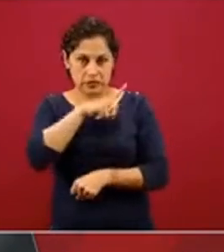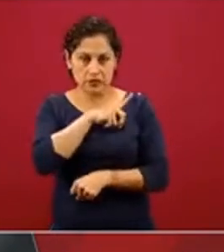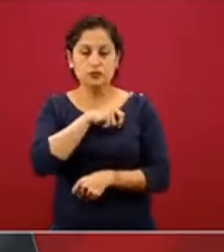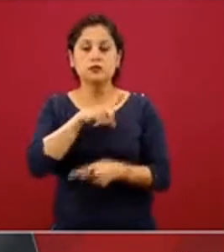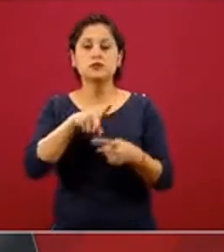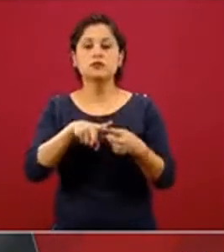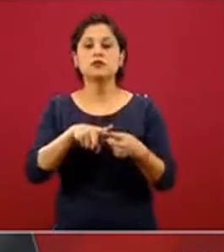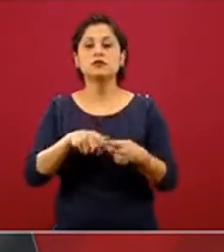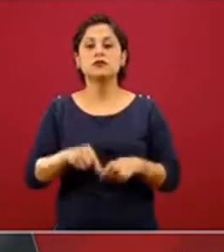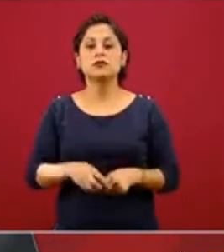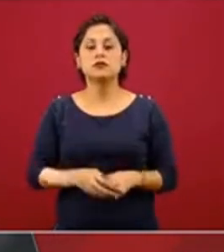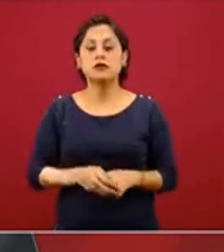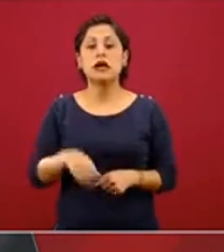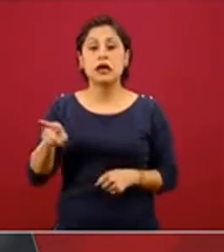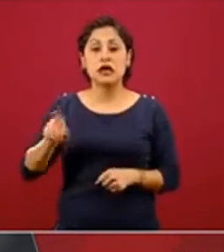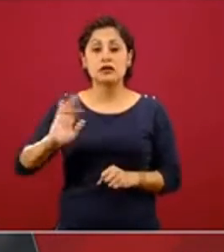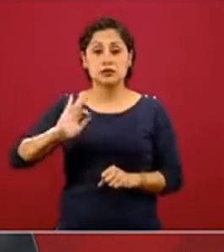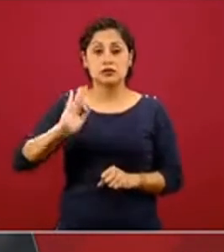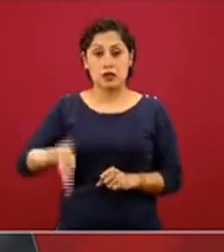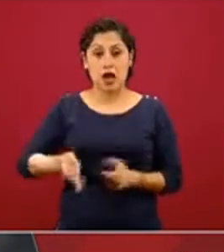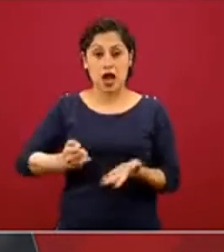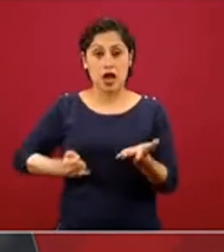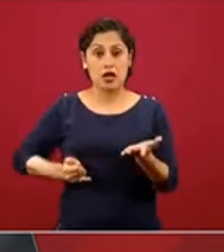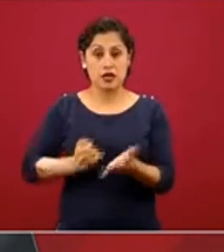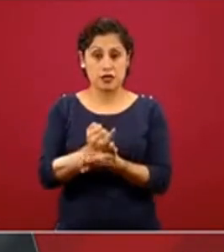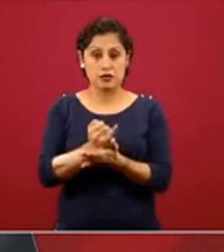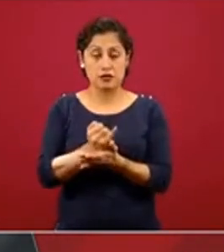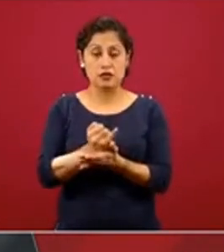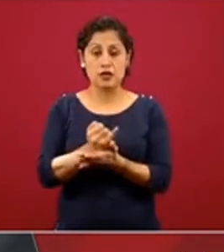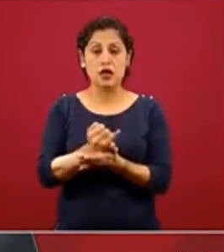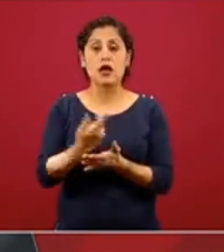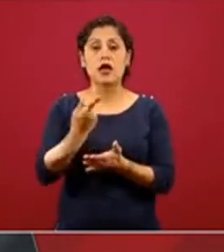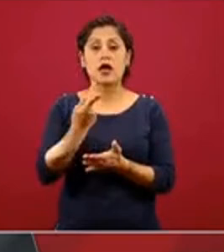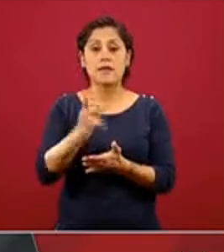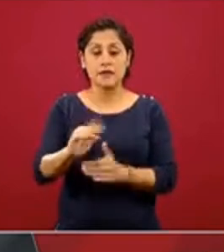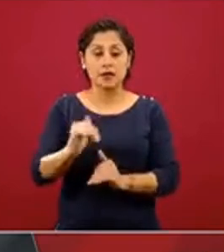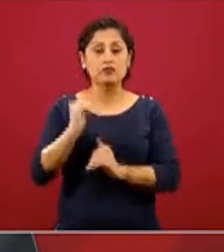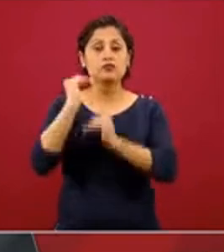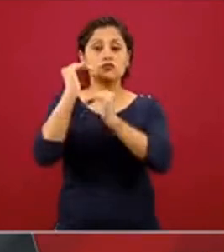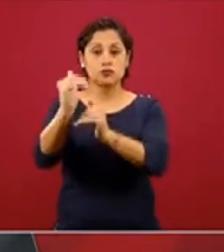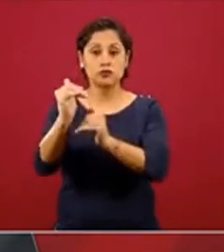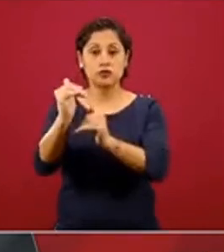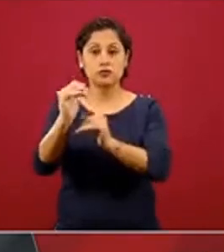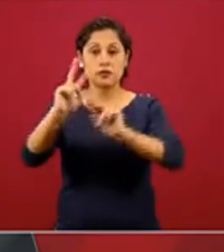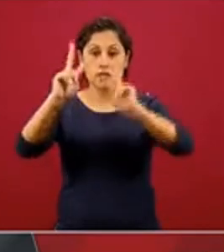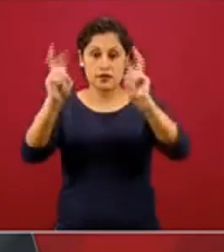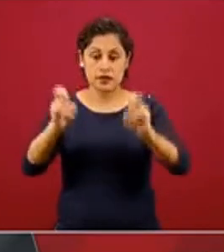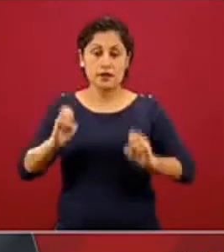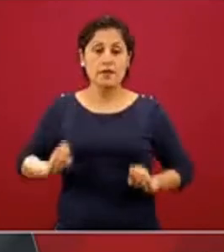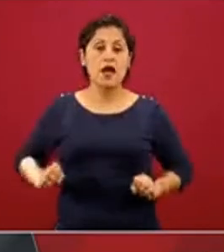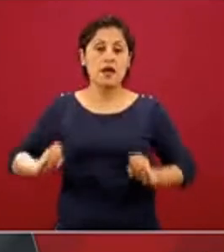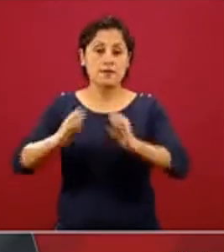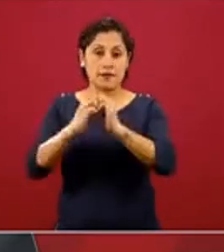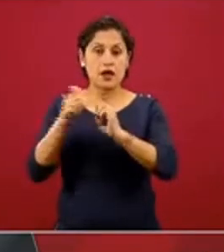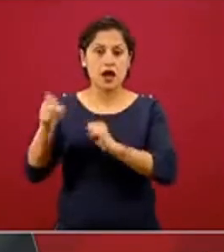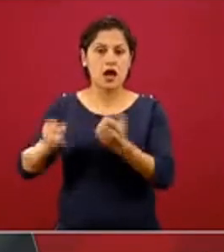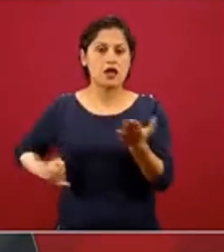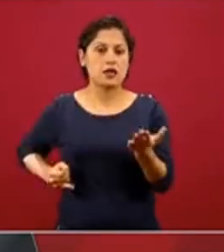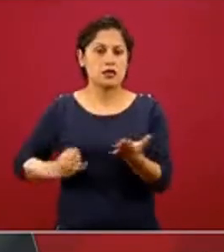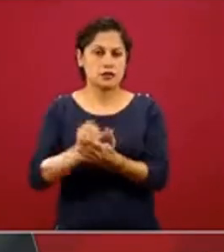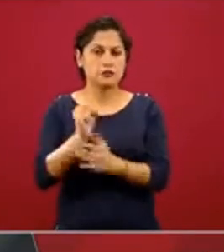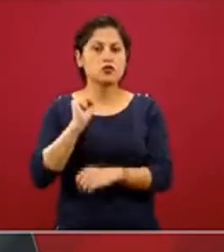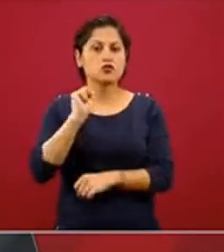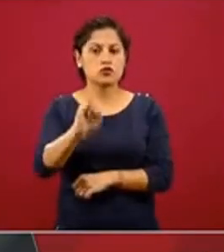con ciertos límites en el contexto de la emergencia algunas pruebas rápidas. Y estas